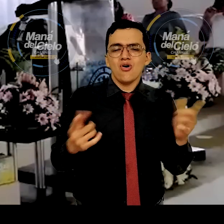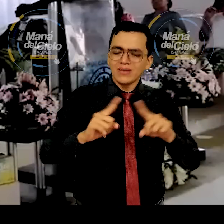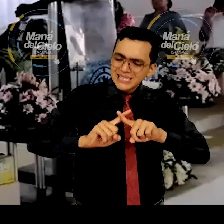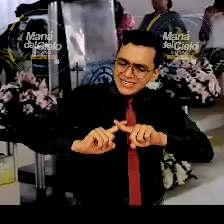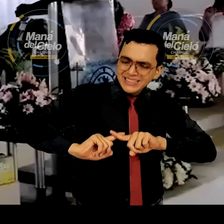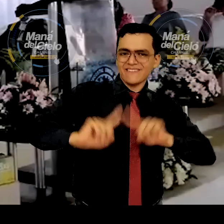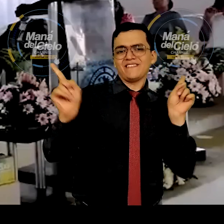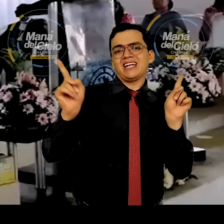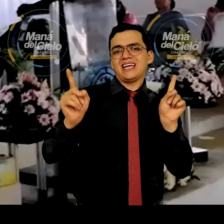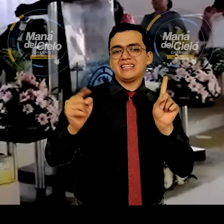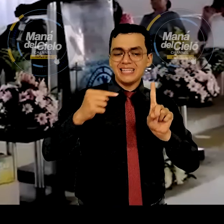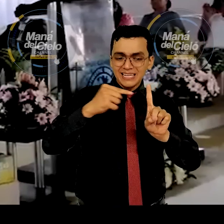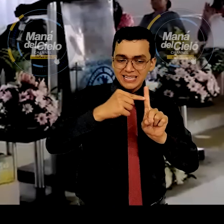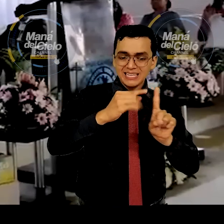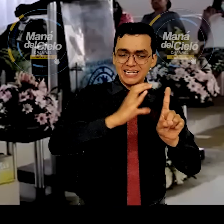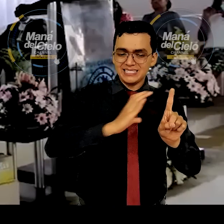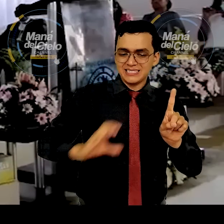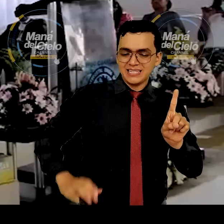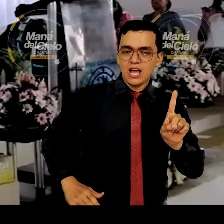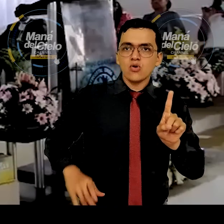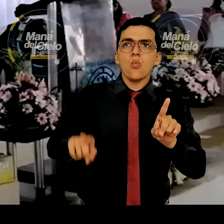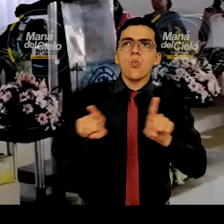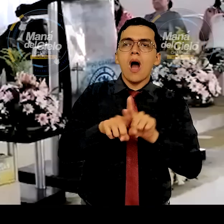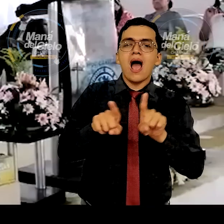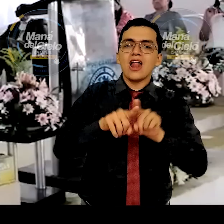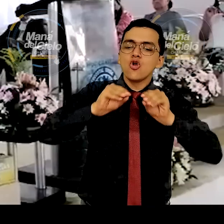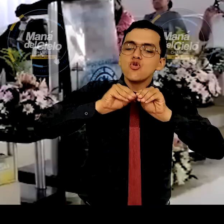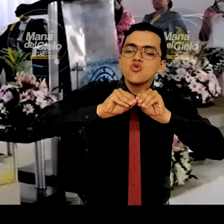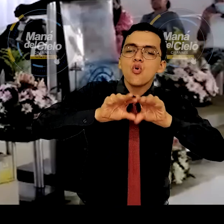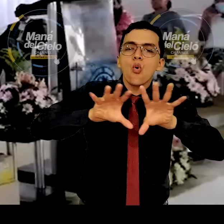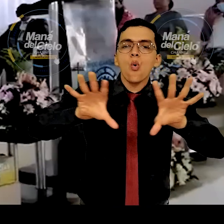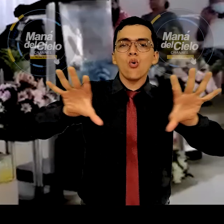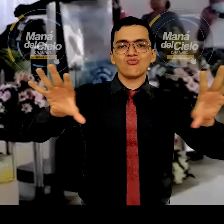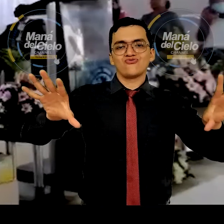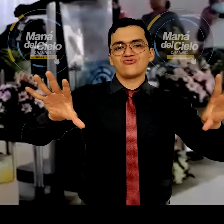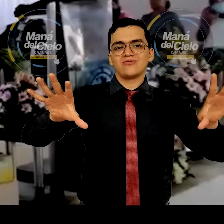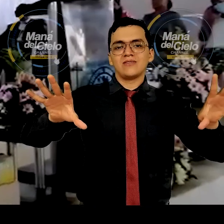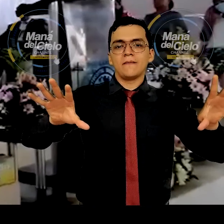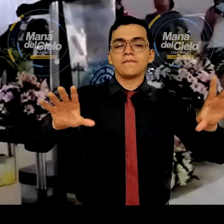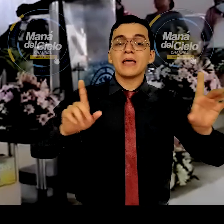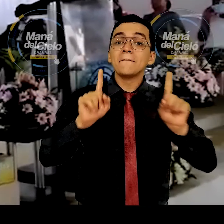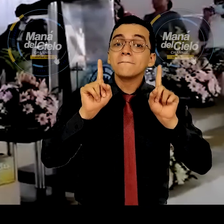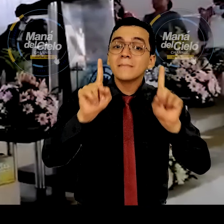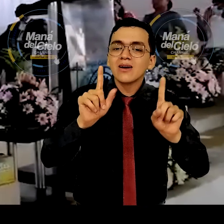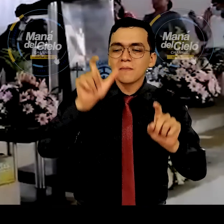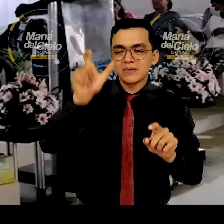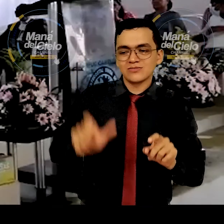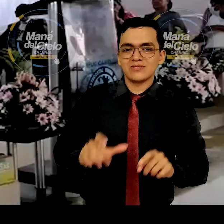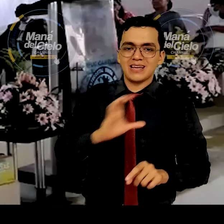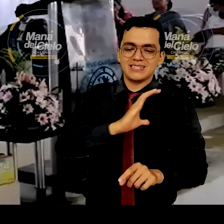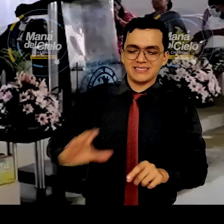da en la palabra de Dios. Lo que pasa es que como ya no leen la Biblia, no saben qué dice.